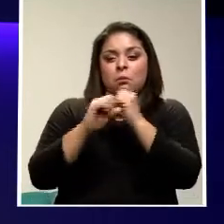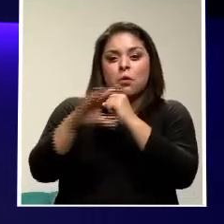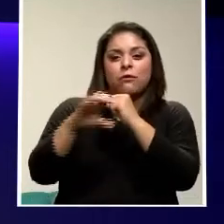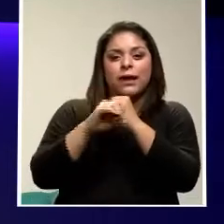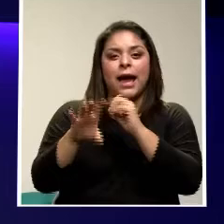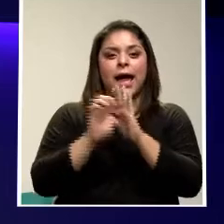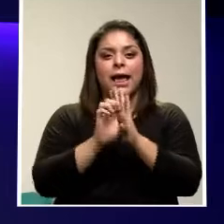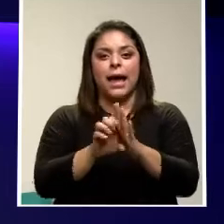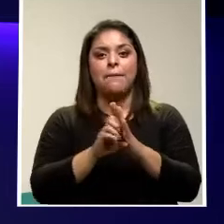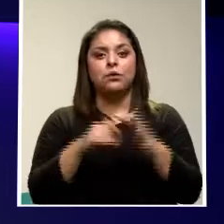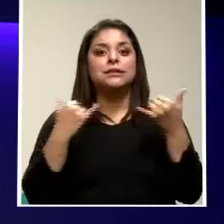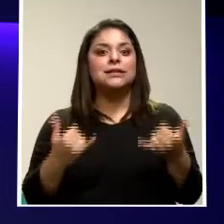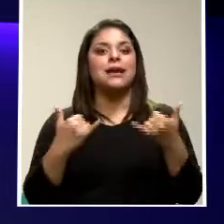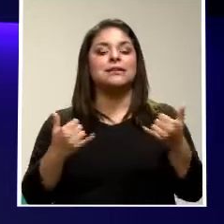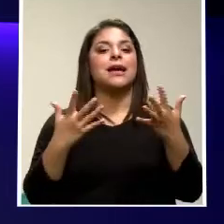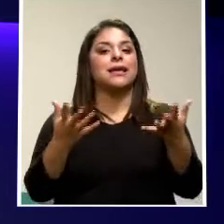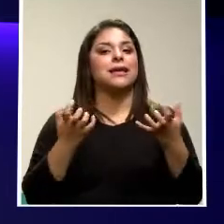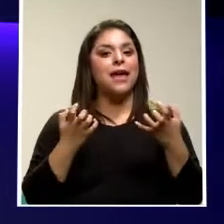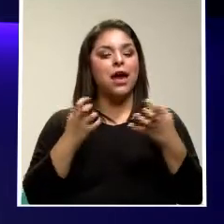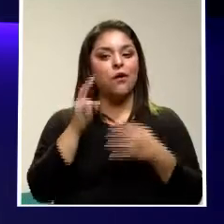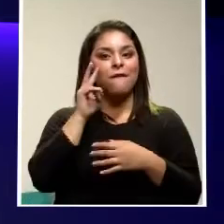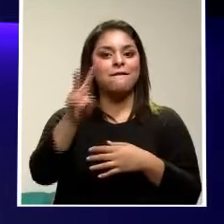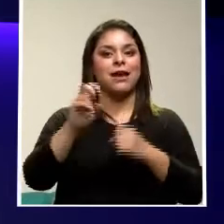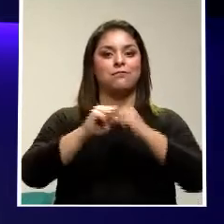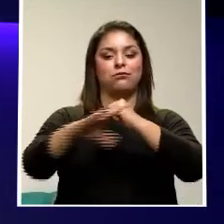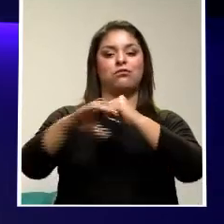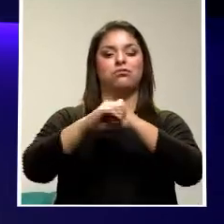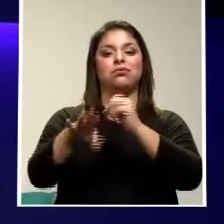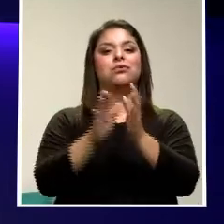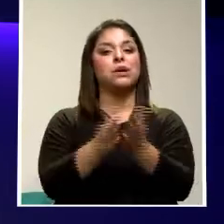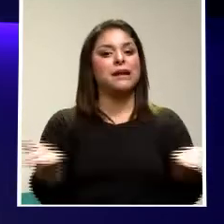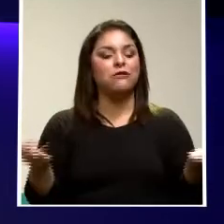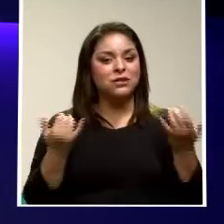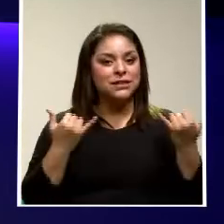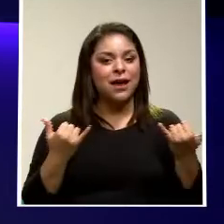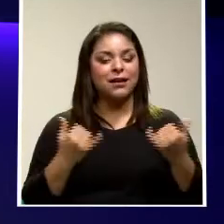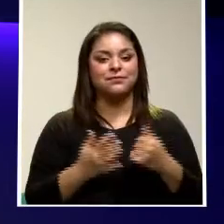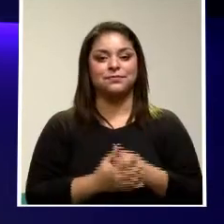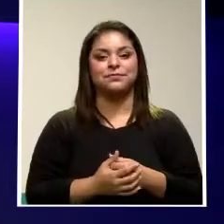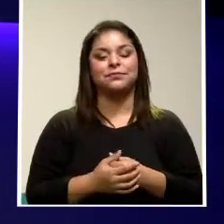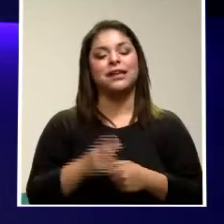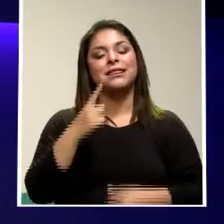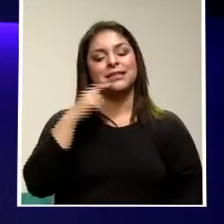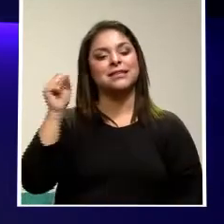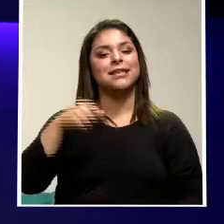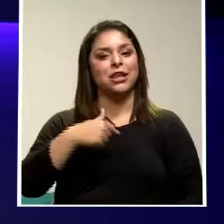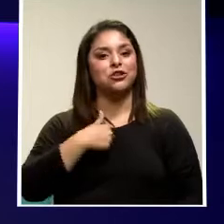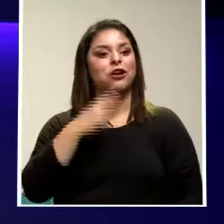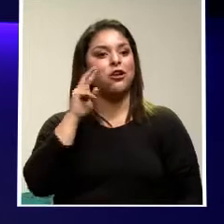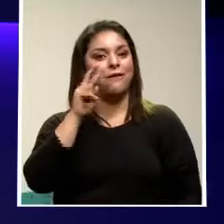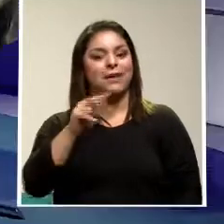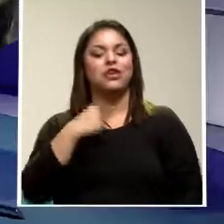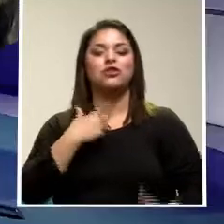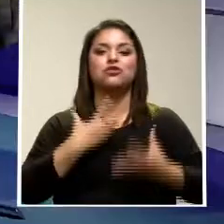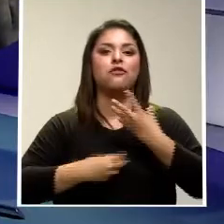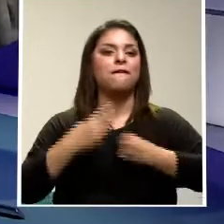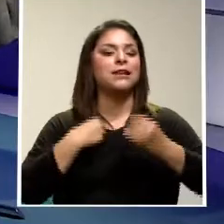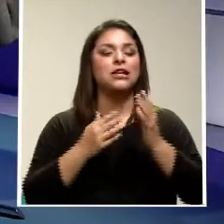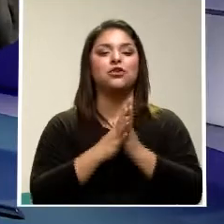por decir, ya quiero ver esto publicado en un libro? Sí, lo vi, lo sufrí y sucumbí a